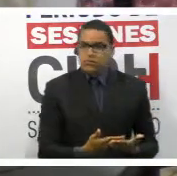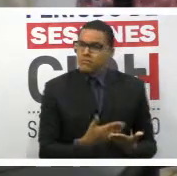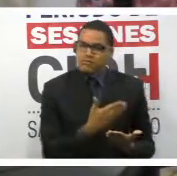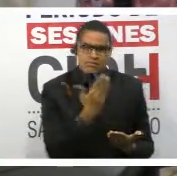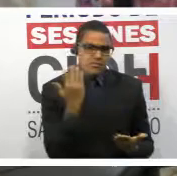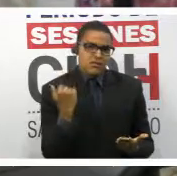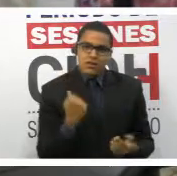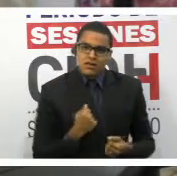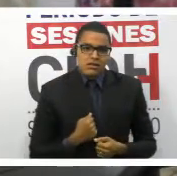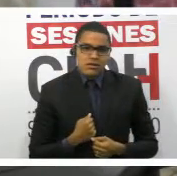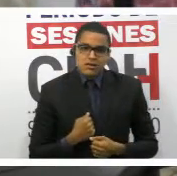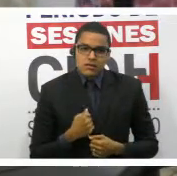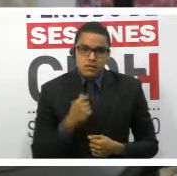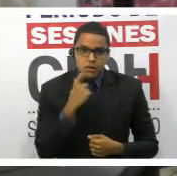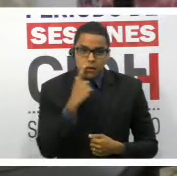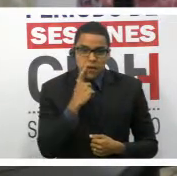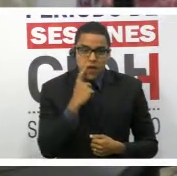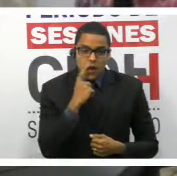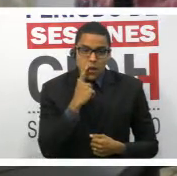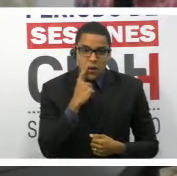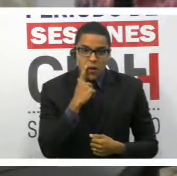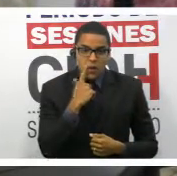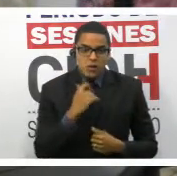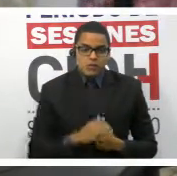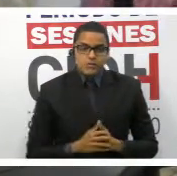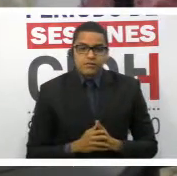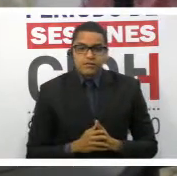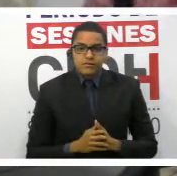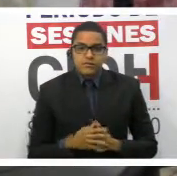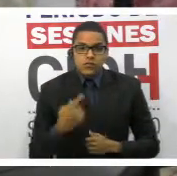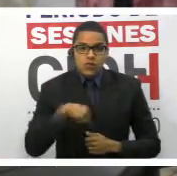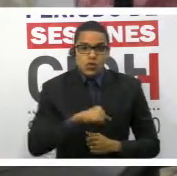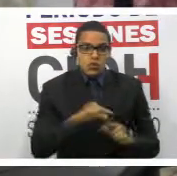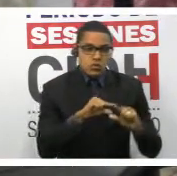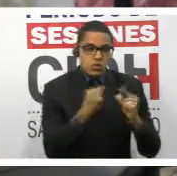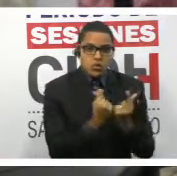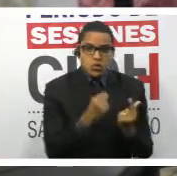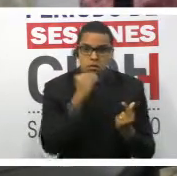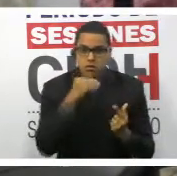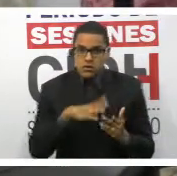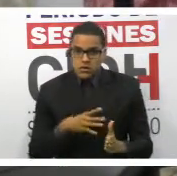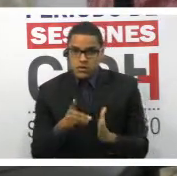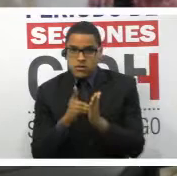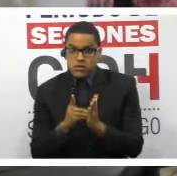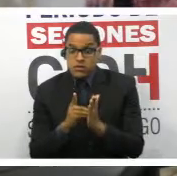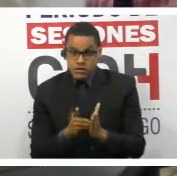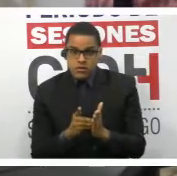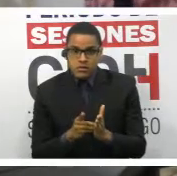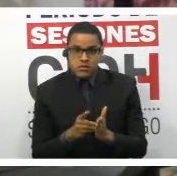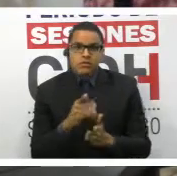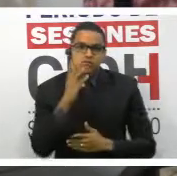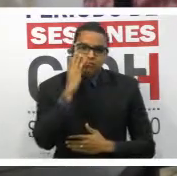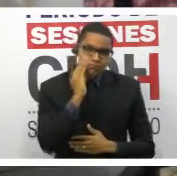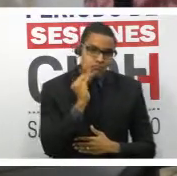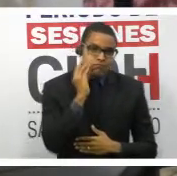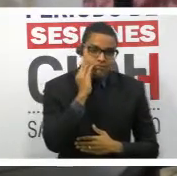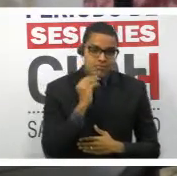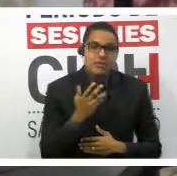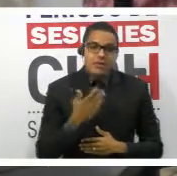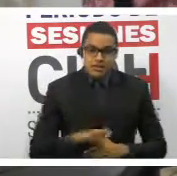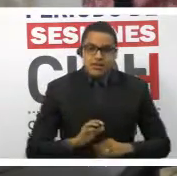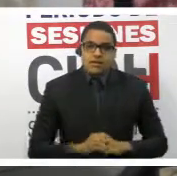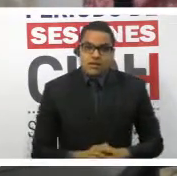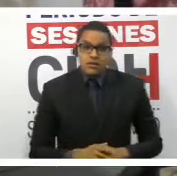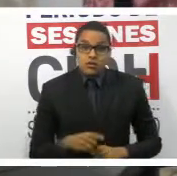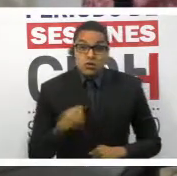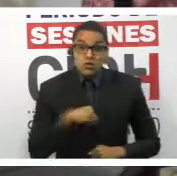círculo de mujeres con discapacidad tenemos experiencias vividas tenemos es específicamente